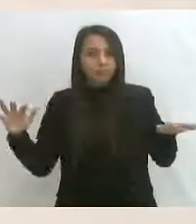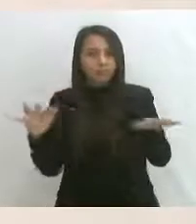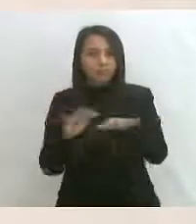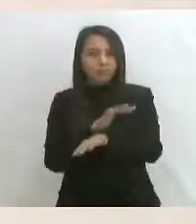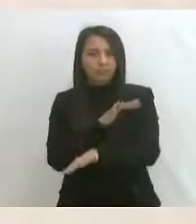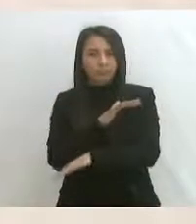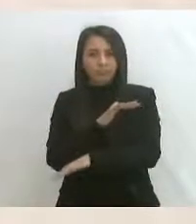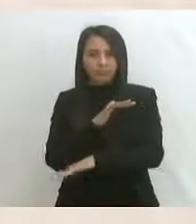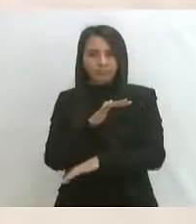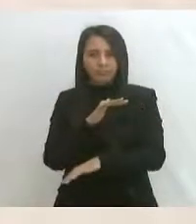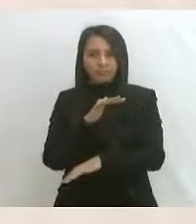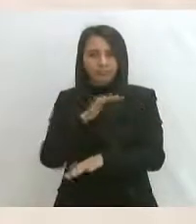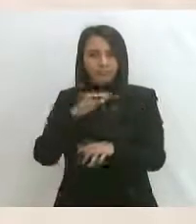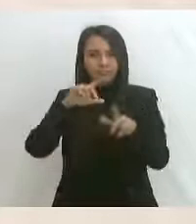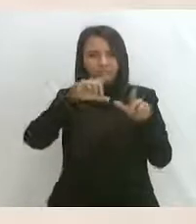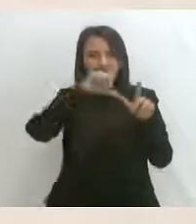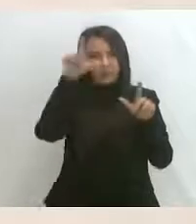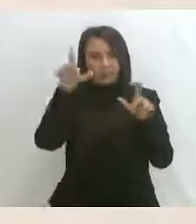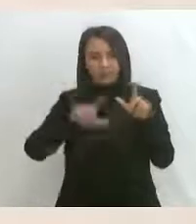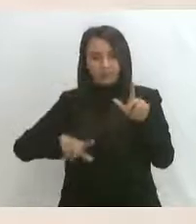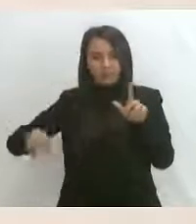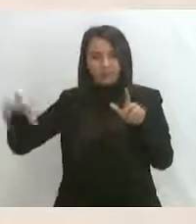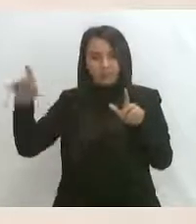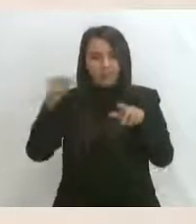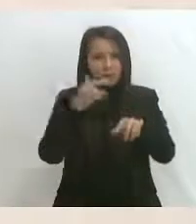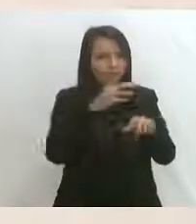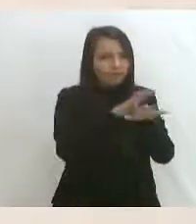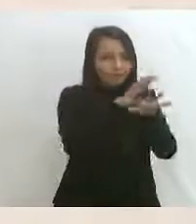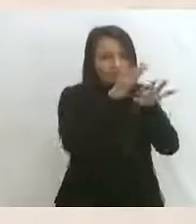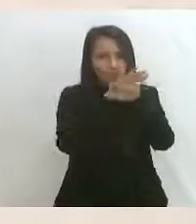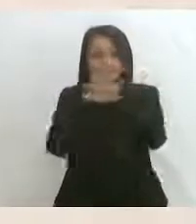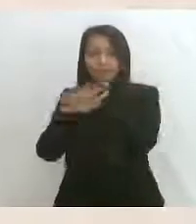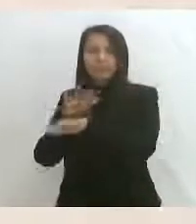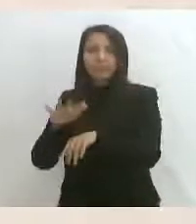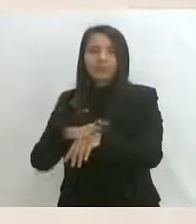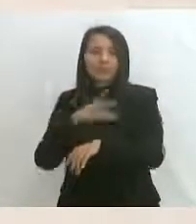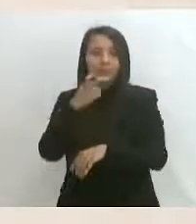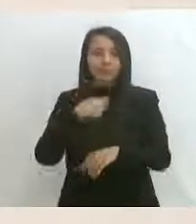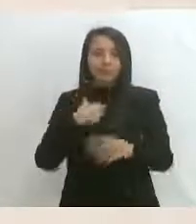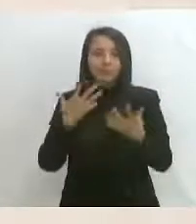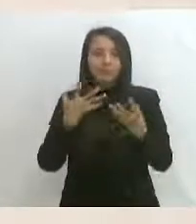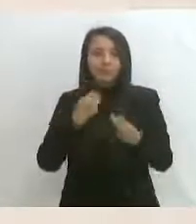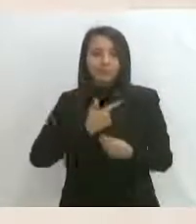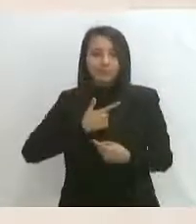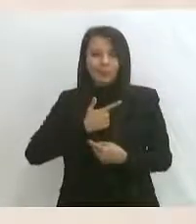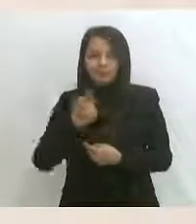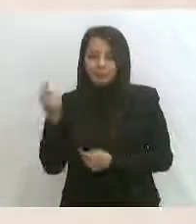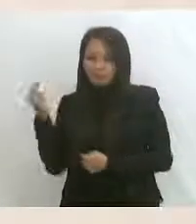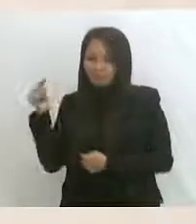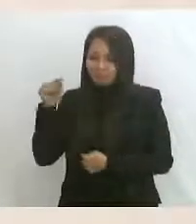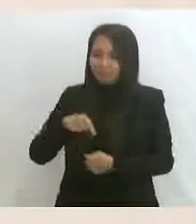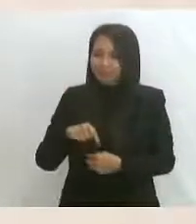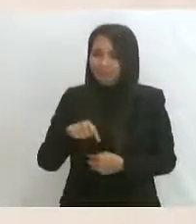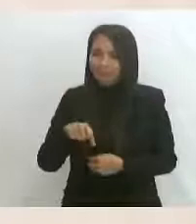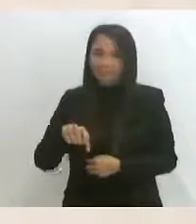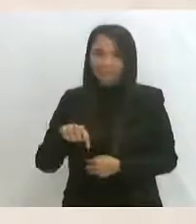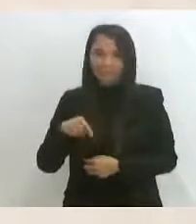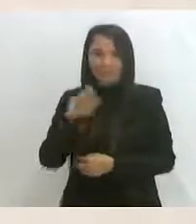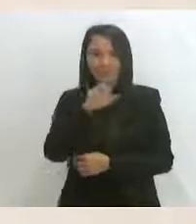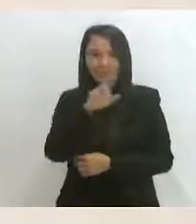llevando a cabo en todo el país. Por eso me da mucho gusto estar aquí en Rosarito.